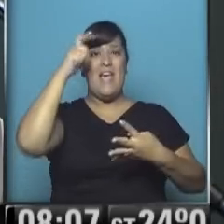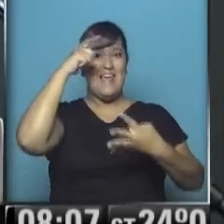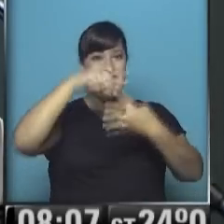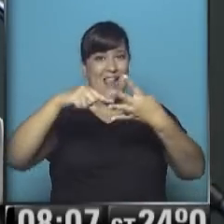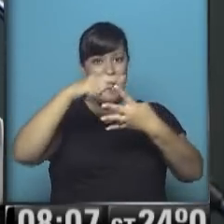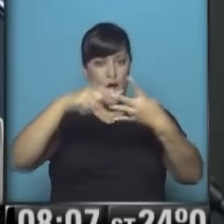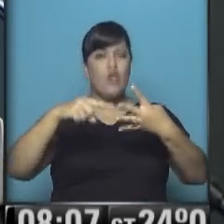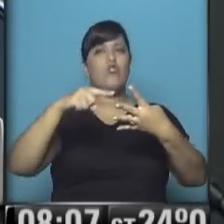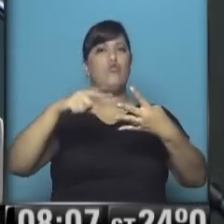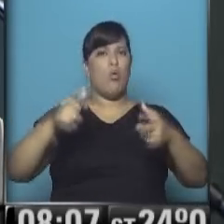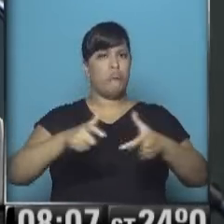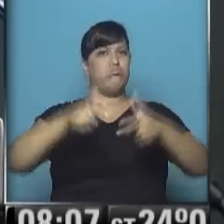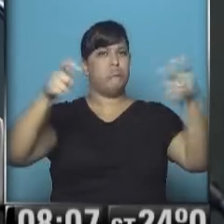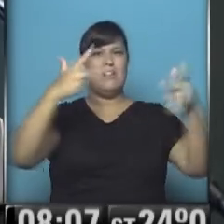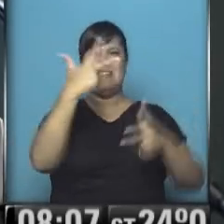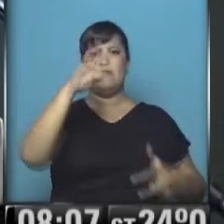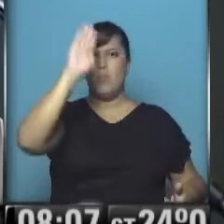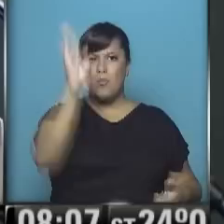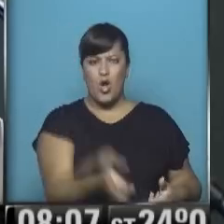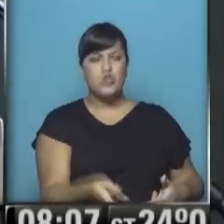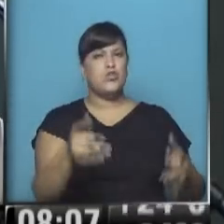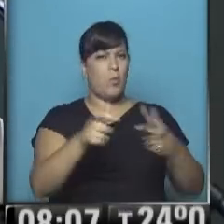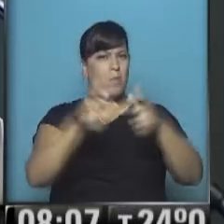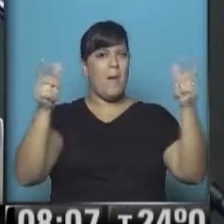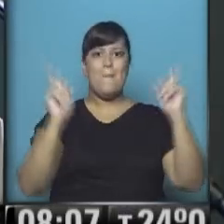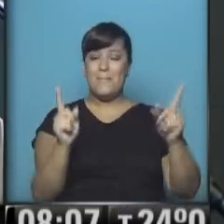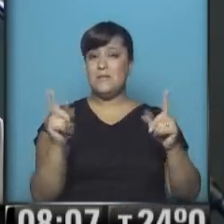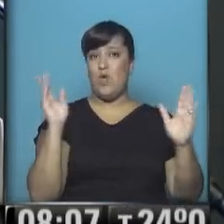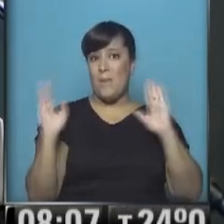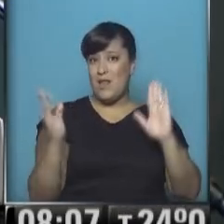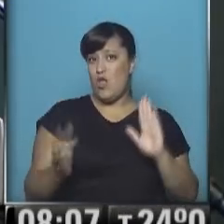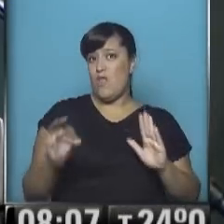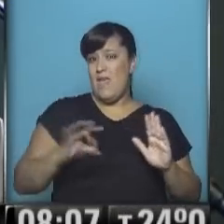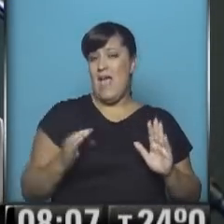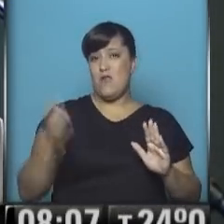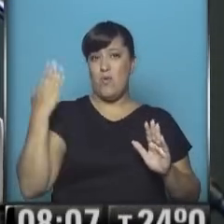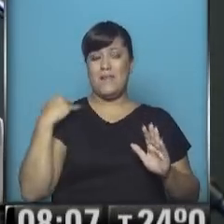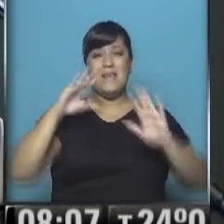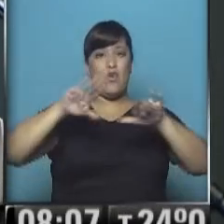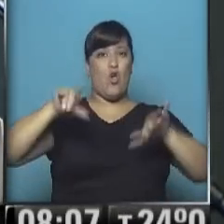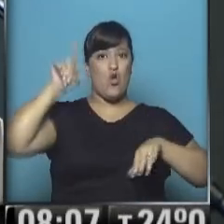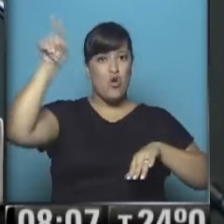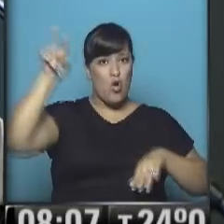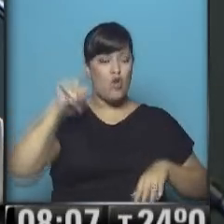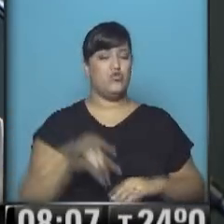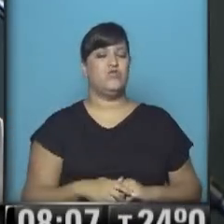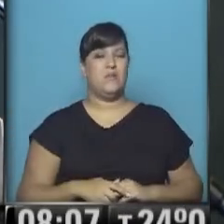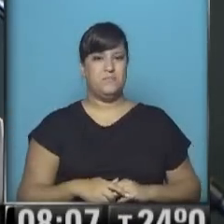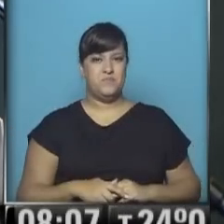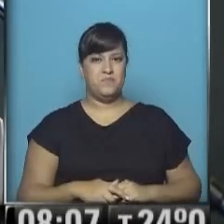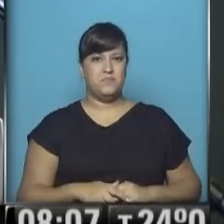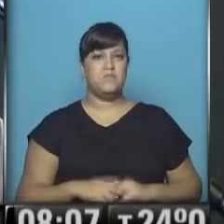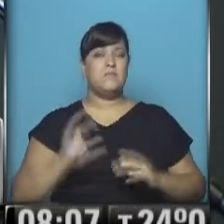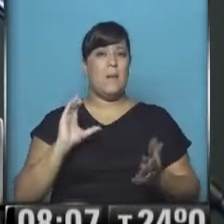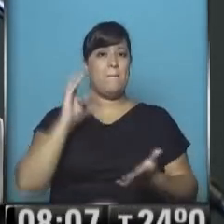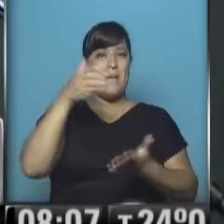crecimiento del 3% en ocupación con respecto al mismo periodo de la temporada 2014 en la costa atlántica bonaerense. La inversión